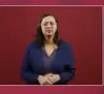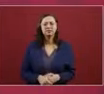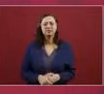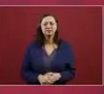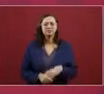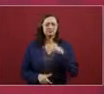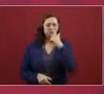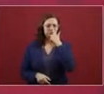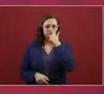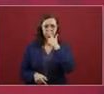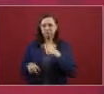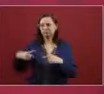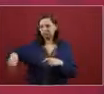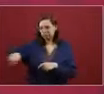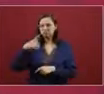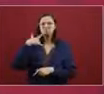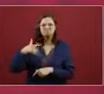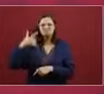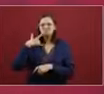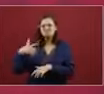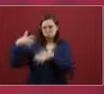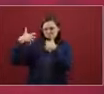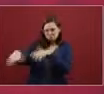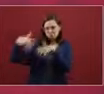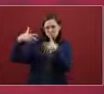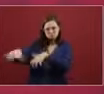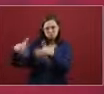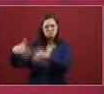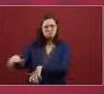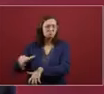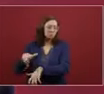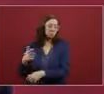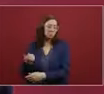siguen ganando su sueldo